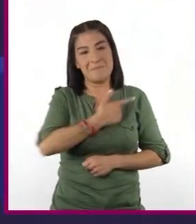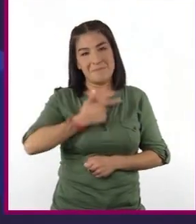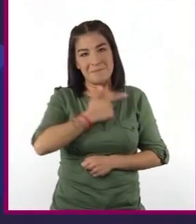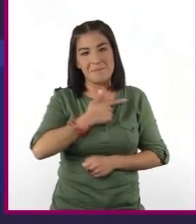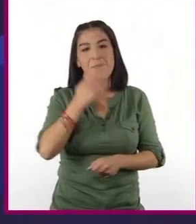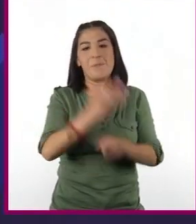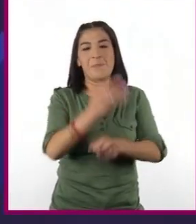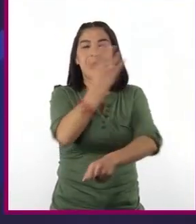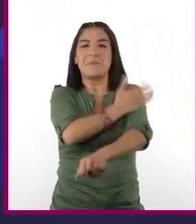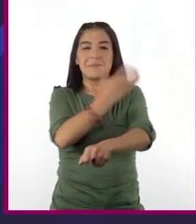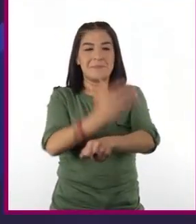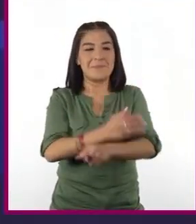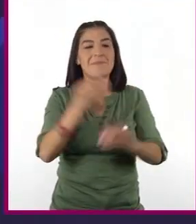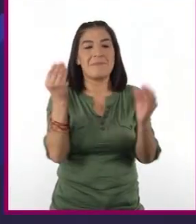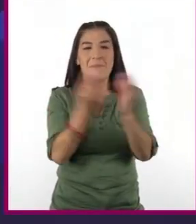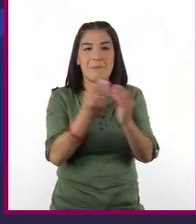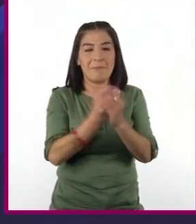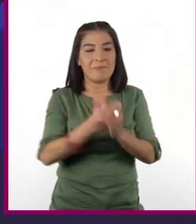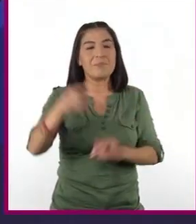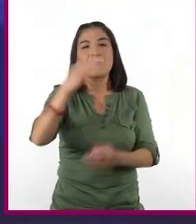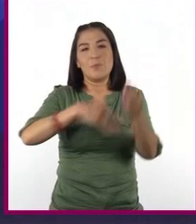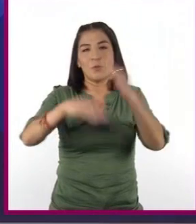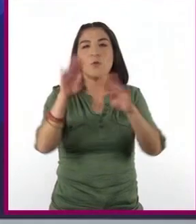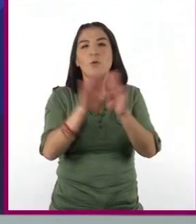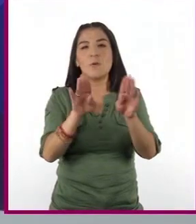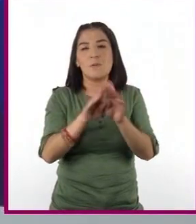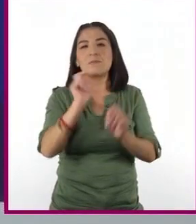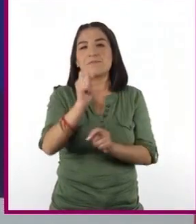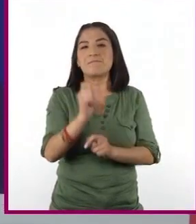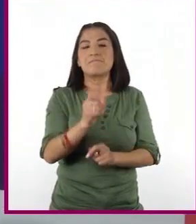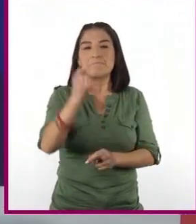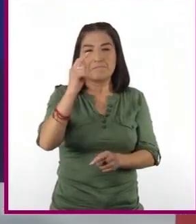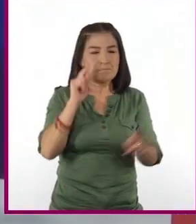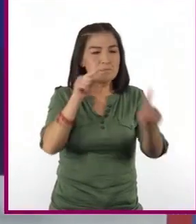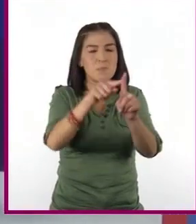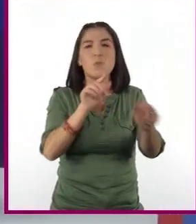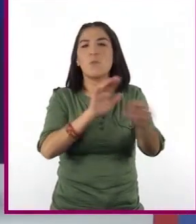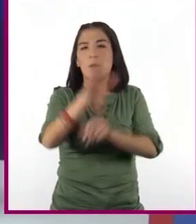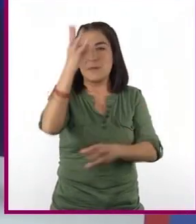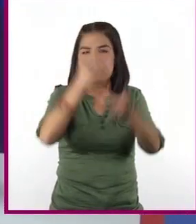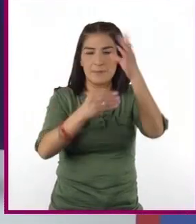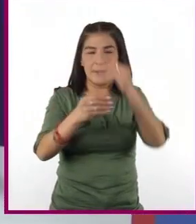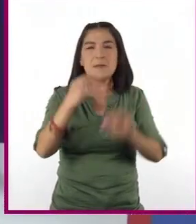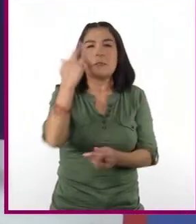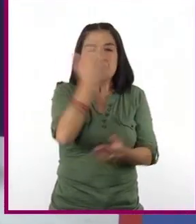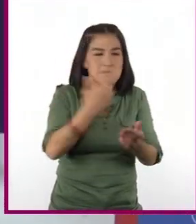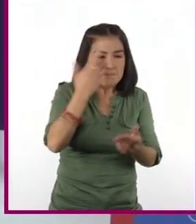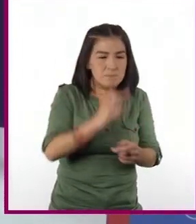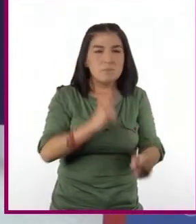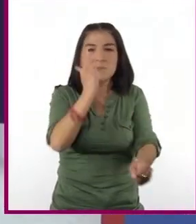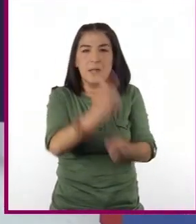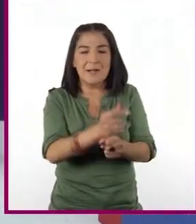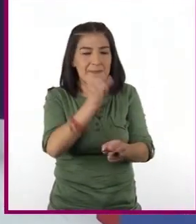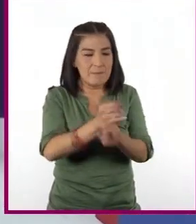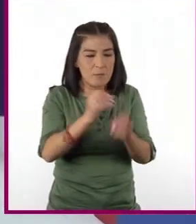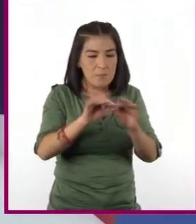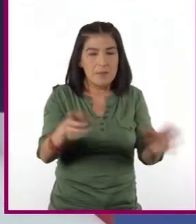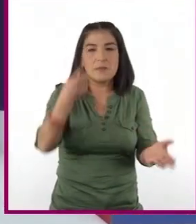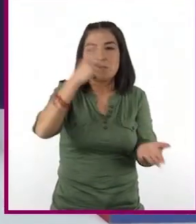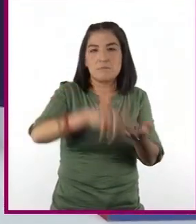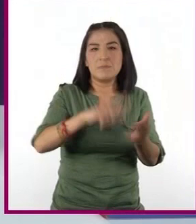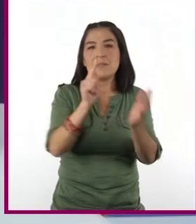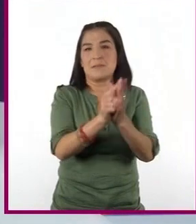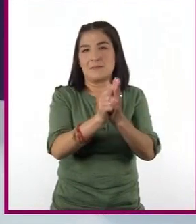gusto que me acompañen en esta sesión en la que trabajaremos el aprendizaje esperado, analiza e identifica la información presentada en